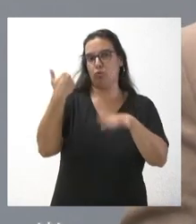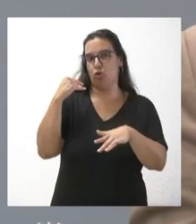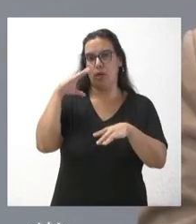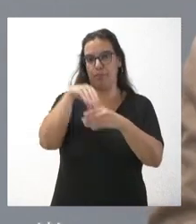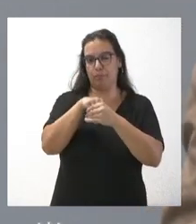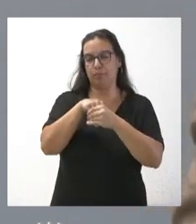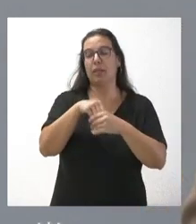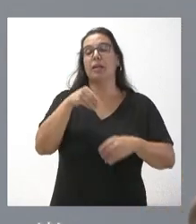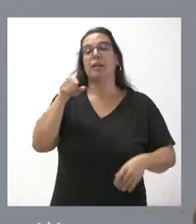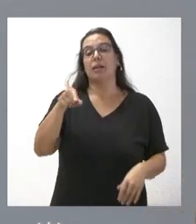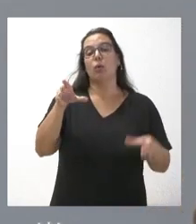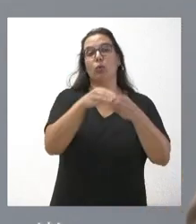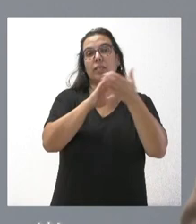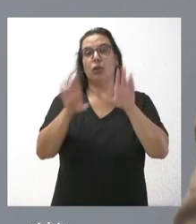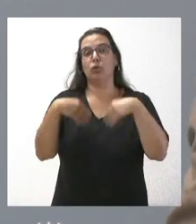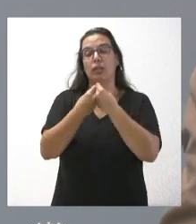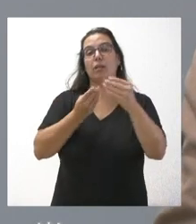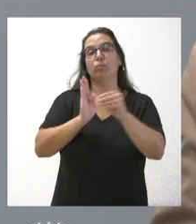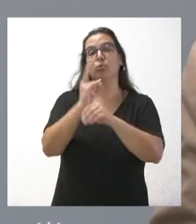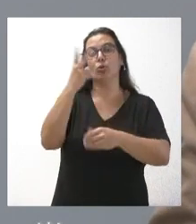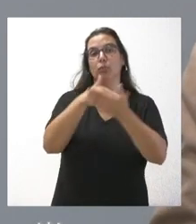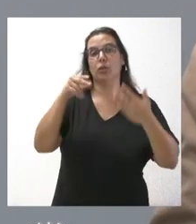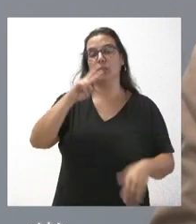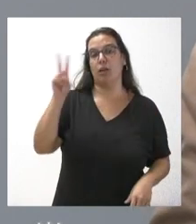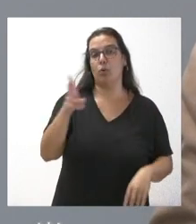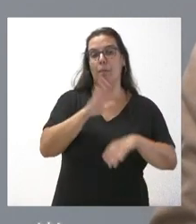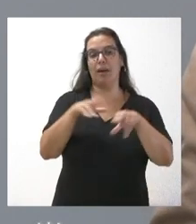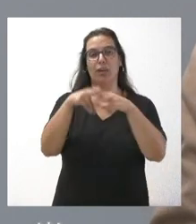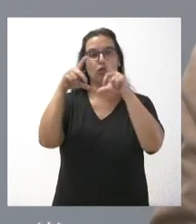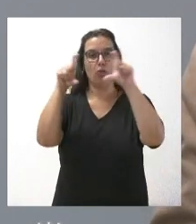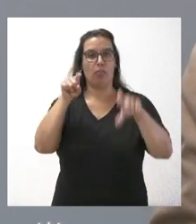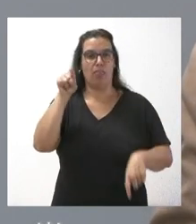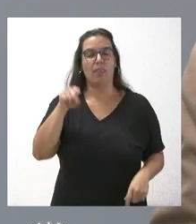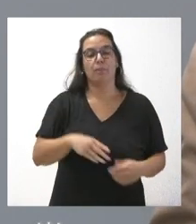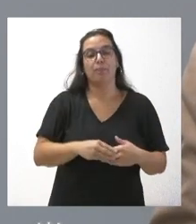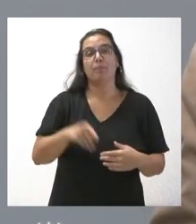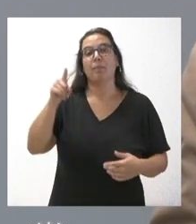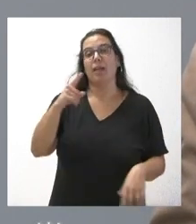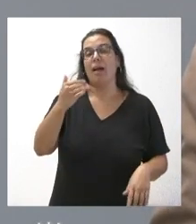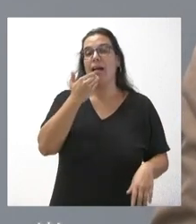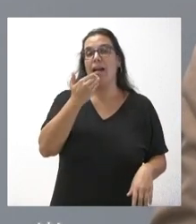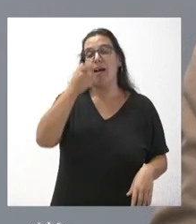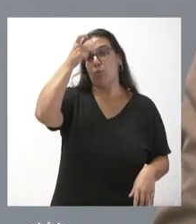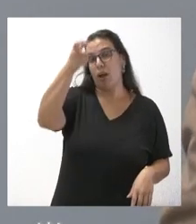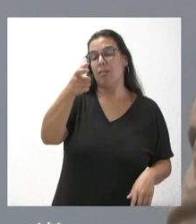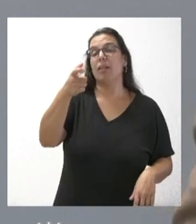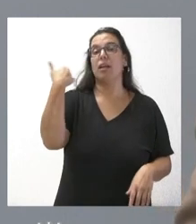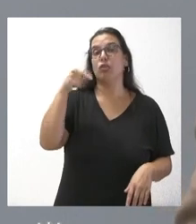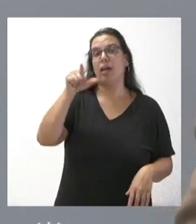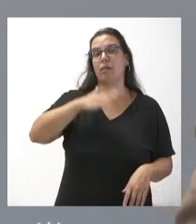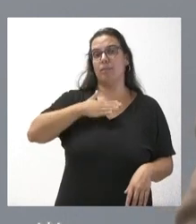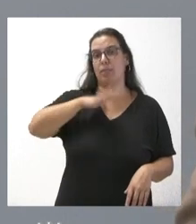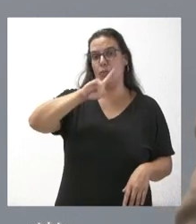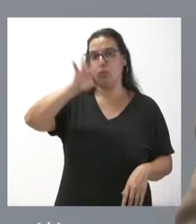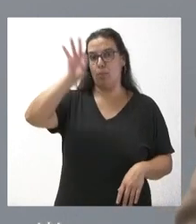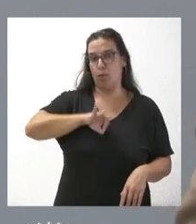por el cual la Junta aporta 2 millones de euros a la Sociedad Soria Futuro. En esta sociedad, Caja Rural de Soria dispone del 51% del